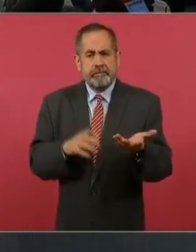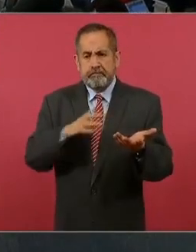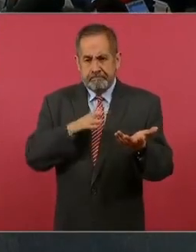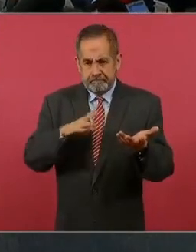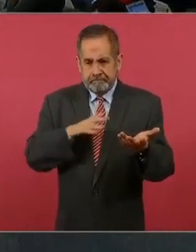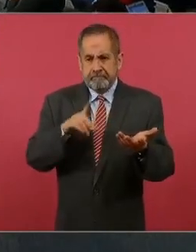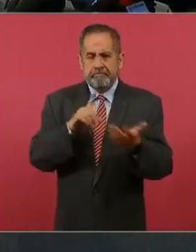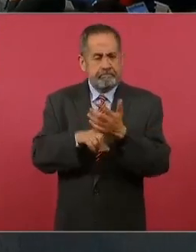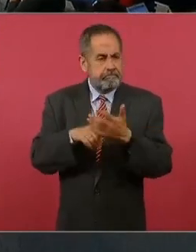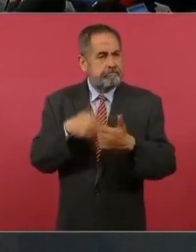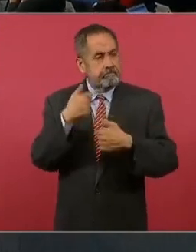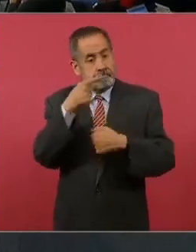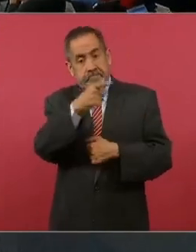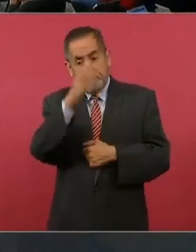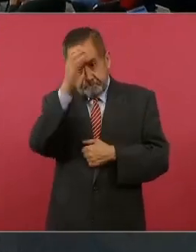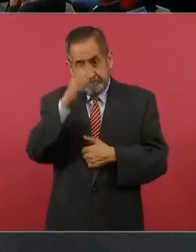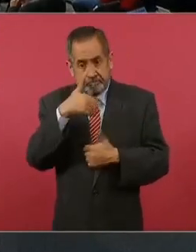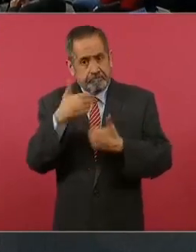obras en proceso